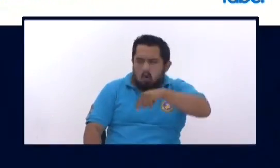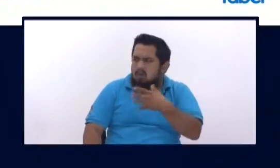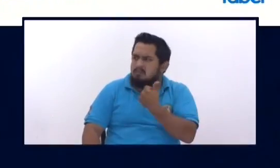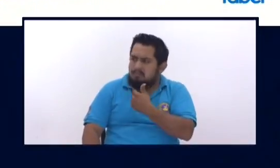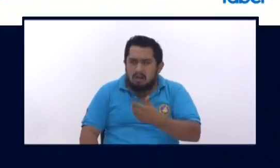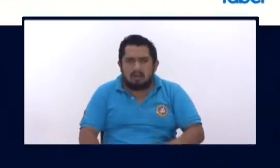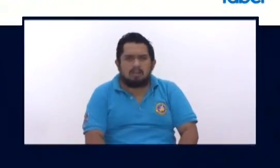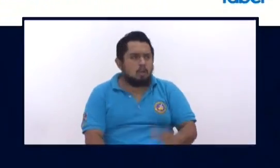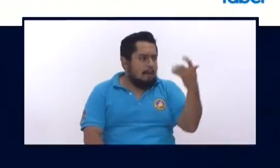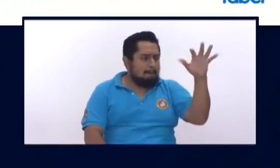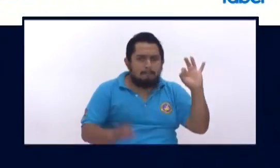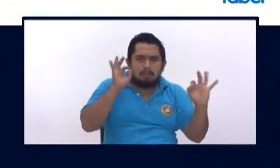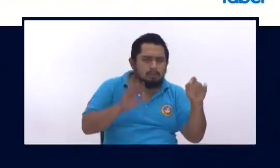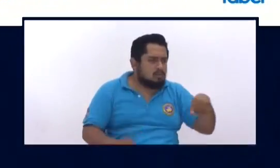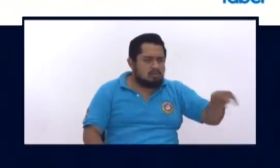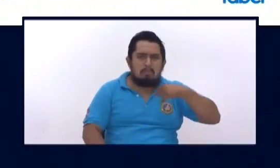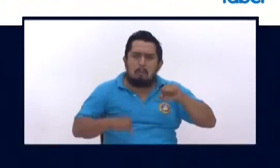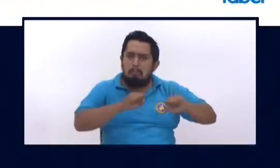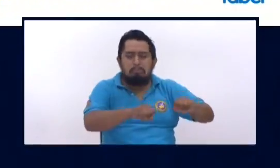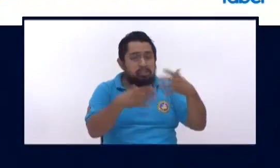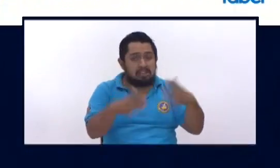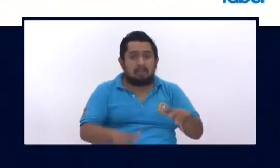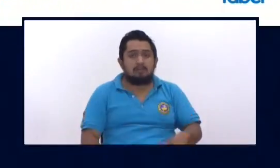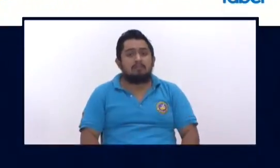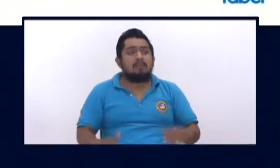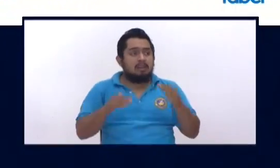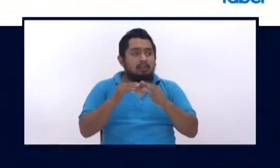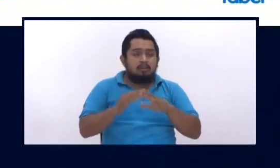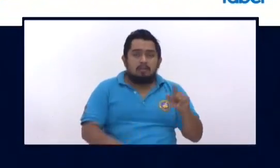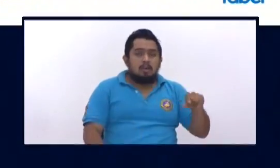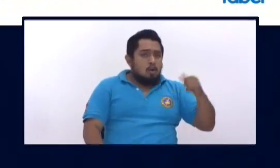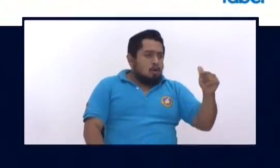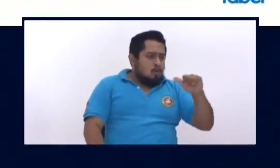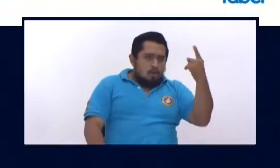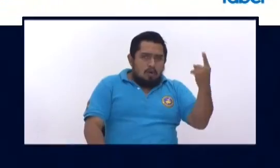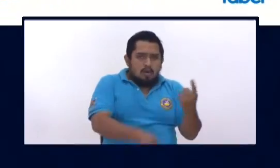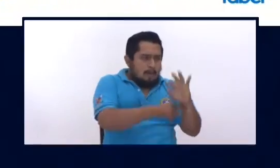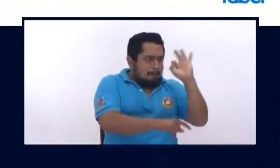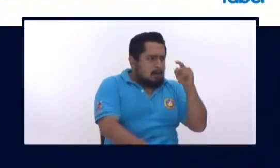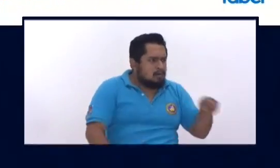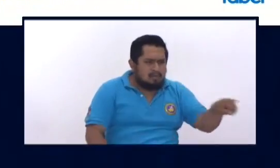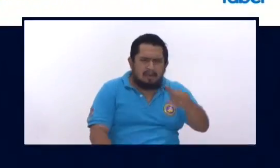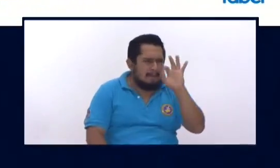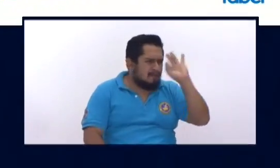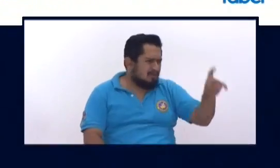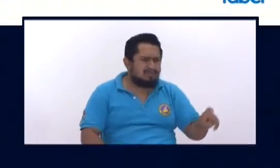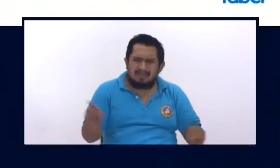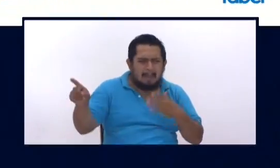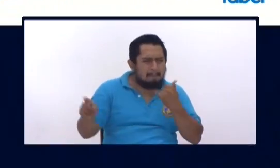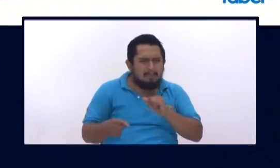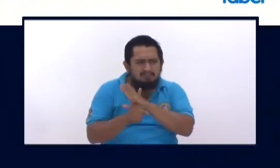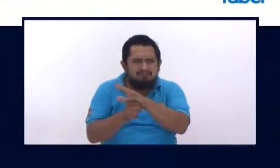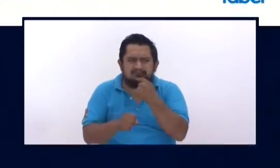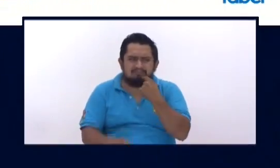y muchos otros pastores grandes que ya partieron a los que estaban puertorriqueños que eran buenos para predicar qué pensar de esto